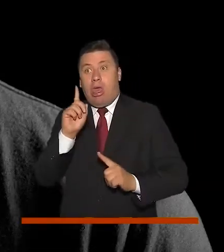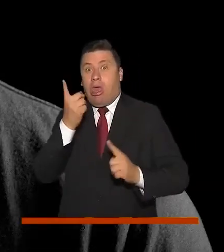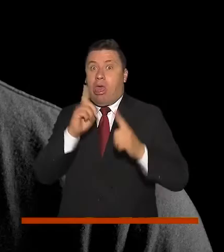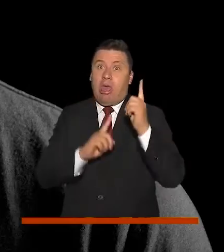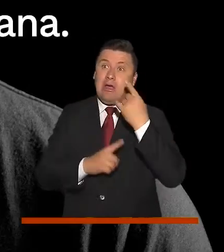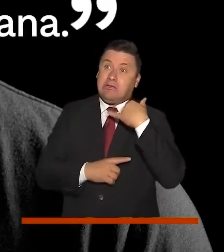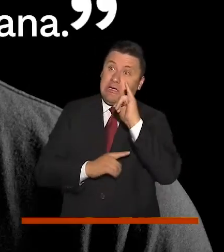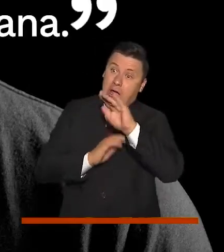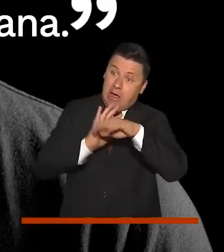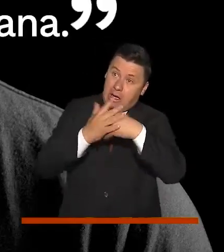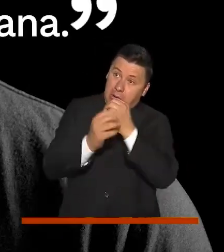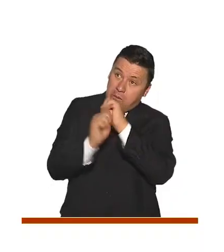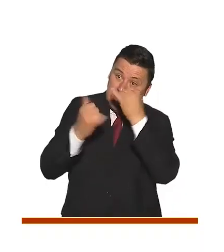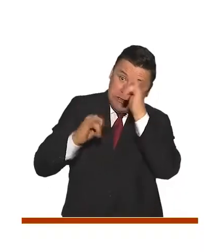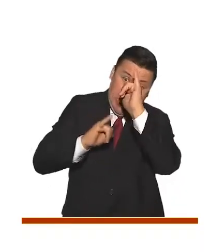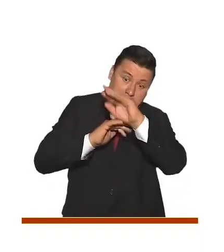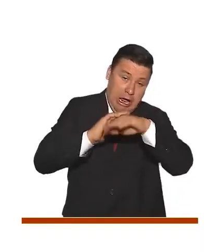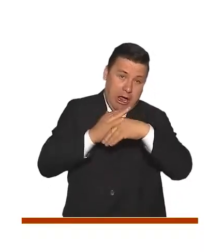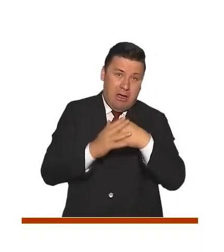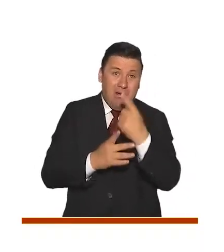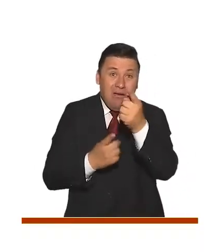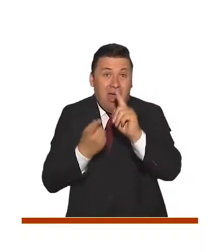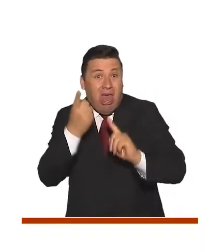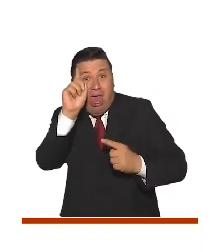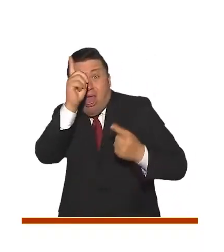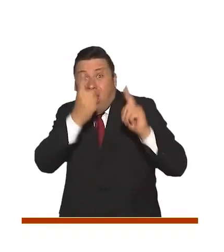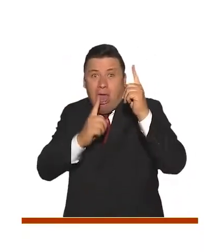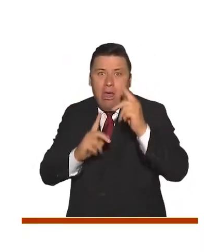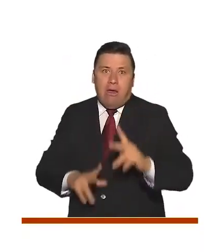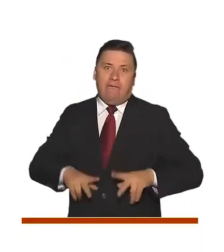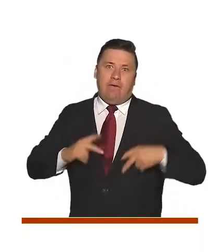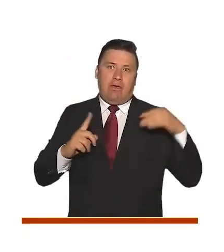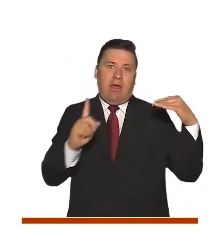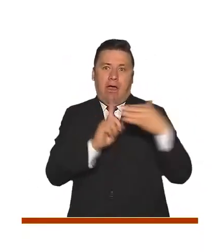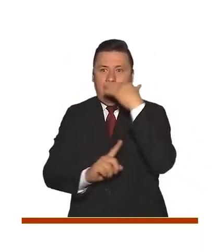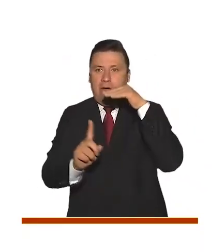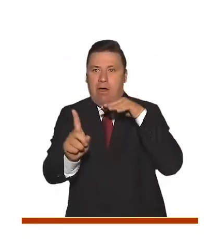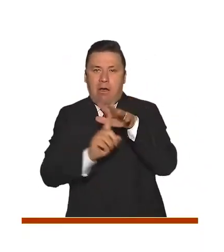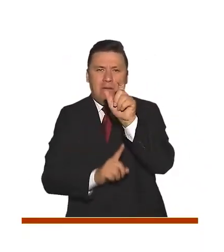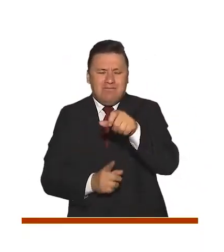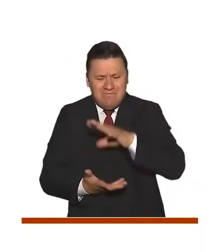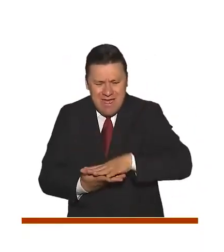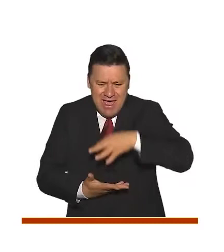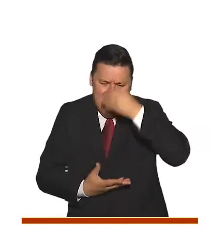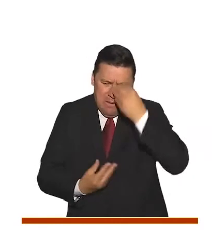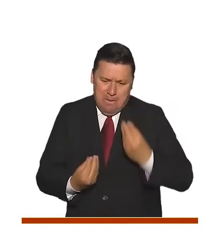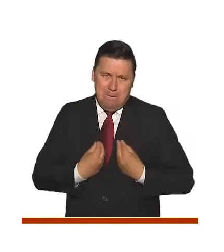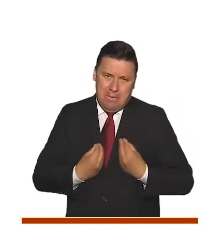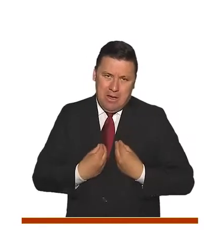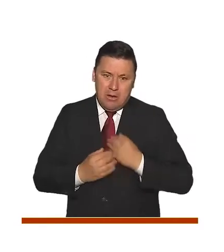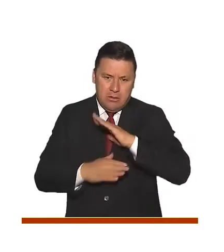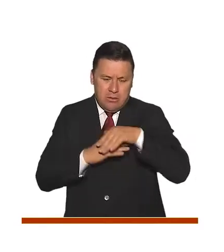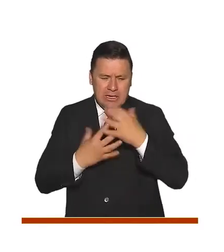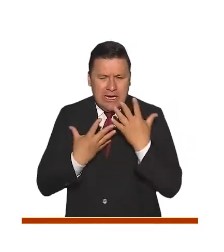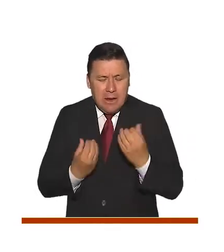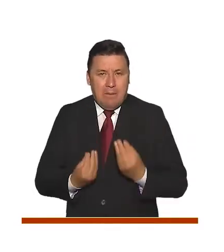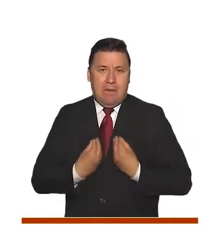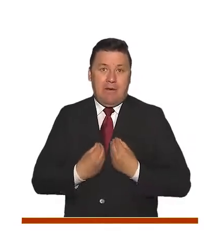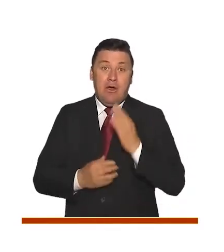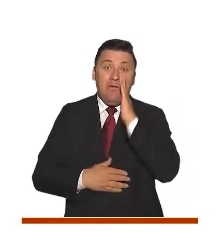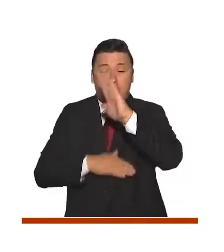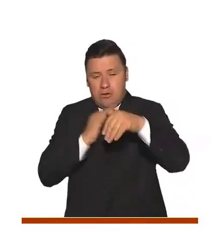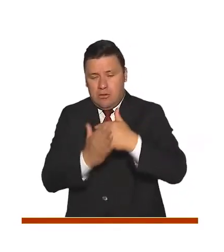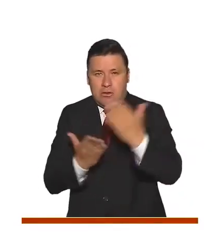ya me lavé las manos esta mañana. Tus excusas ponen en riesgo tu vida y la de muchas personas. Aprendamos a convivir para poder vivir. El